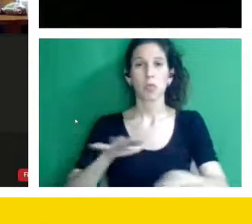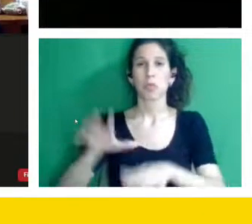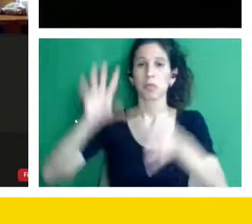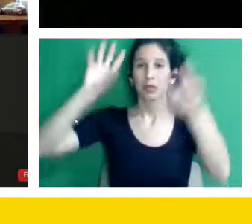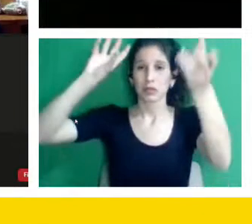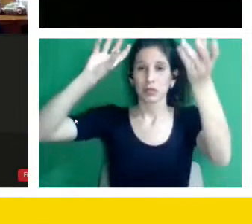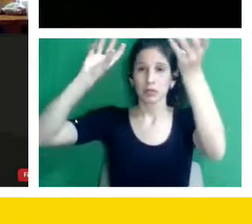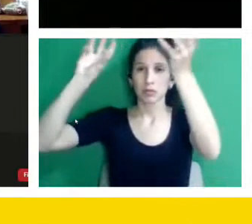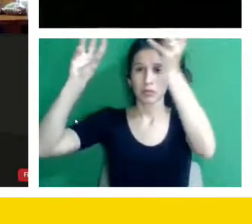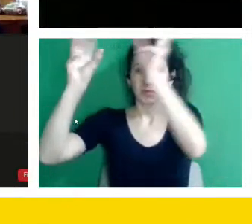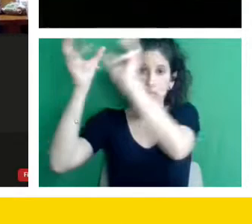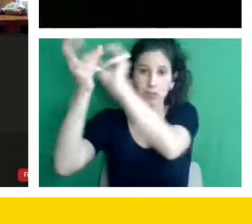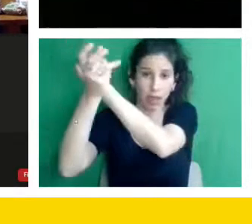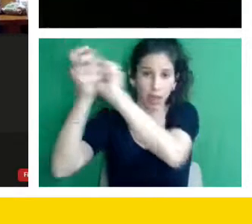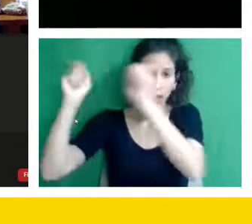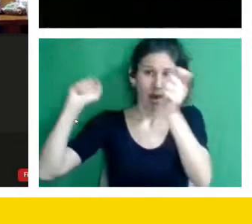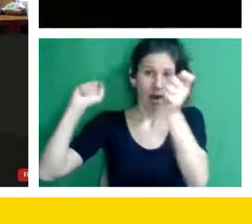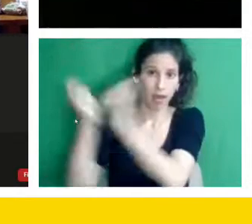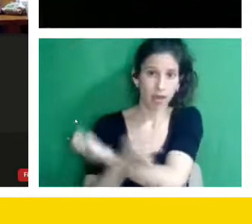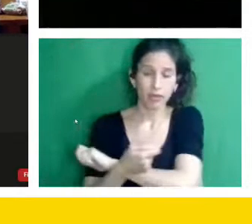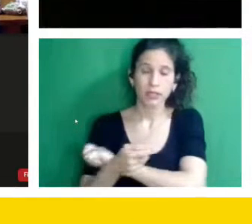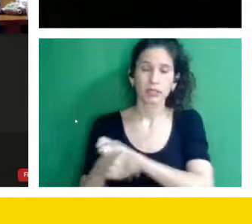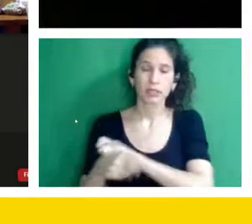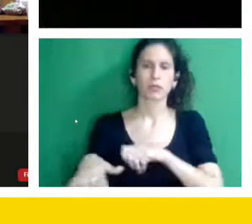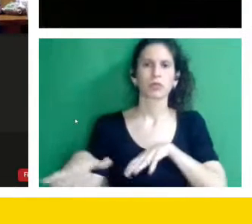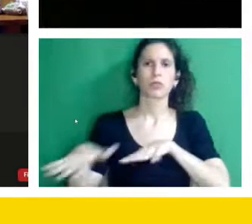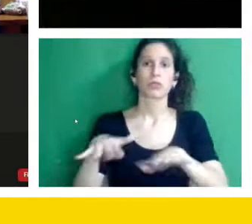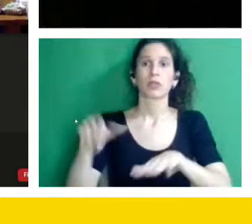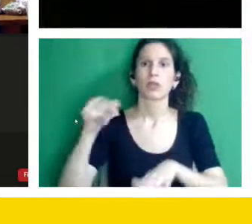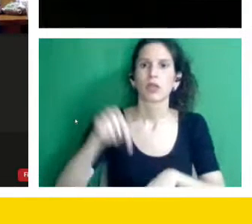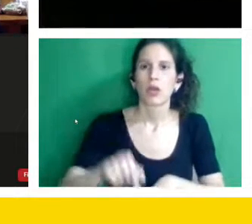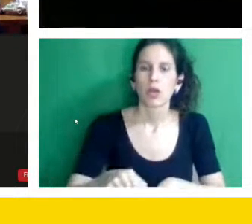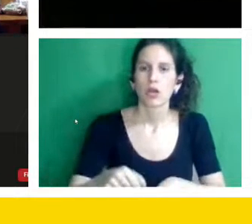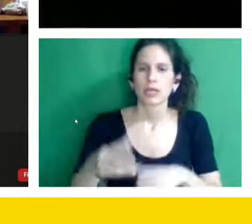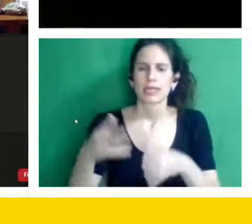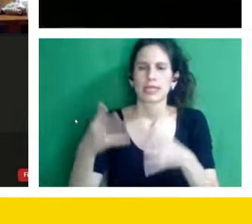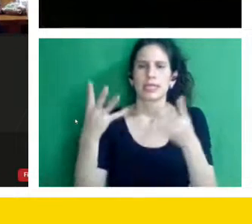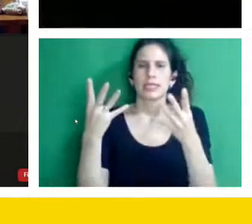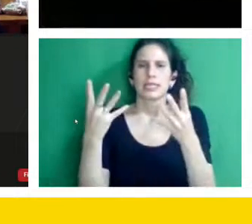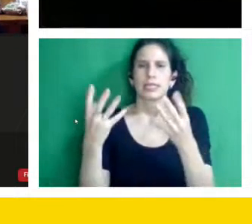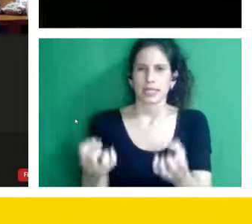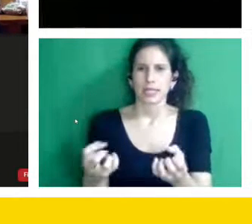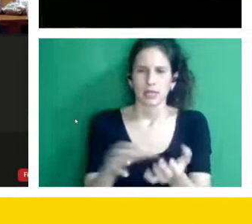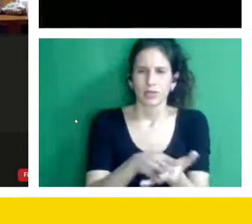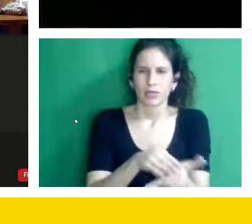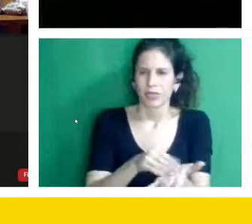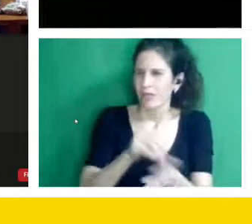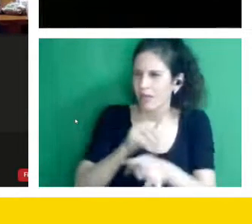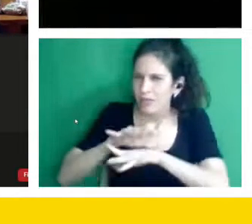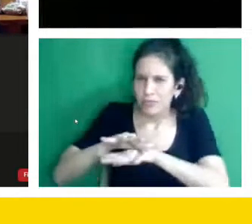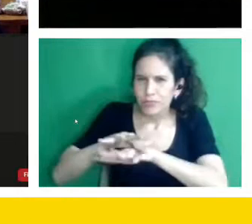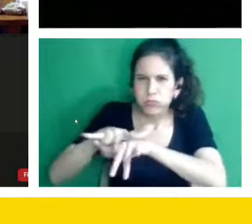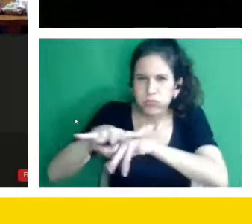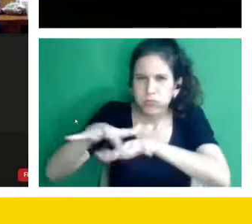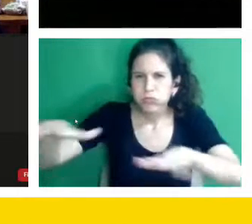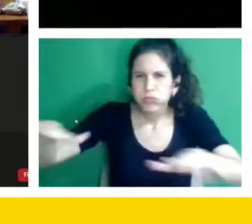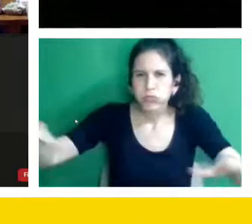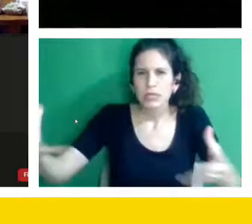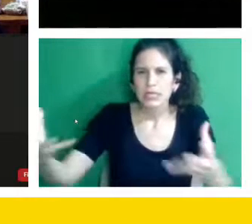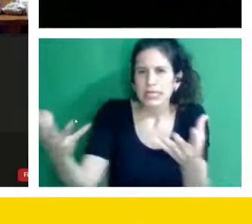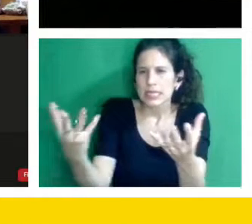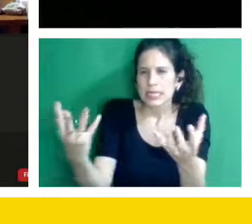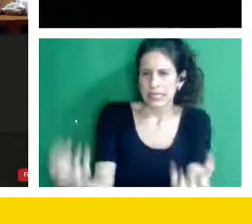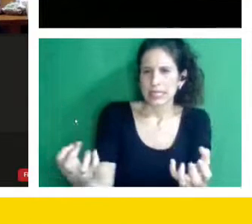zonas, y este año salimos de la sequía, pero tuvimos unos eventos con suerte en que no alcanzaron a alcanzar